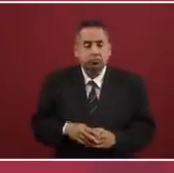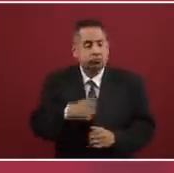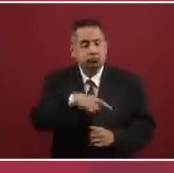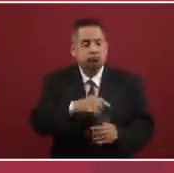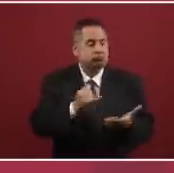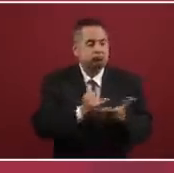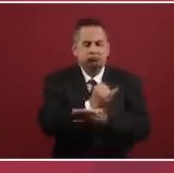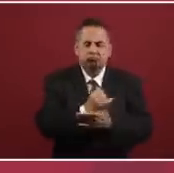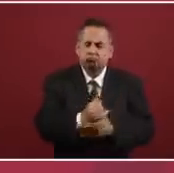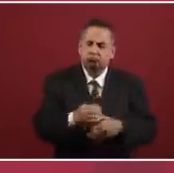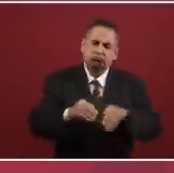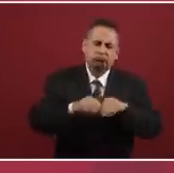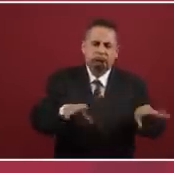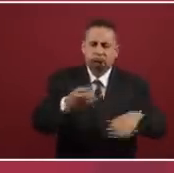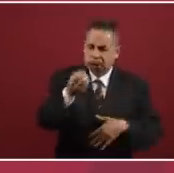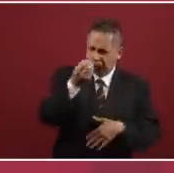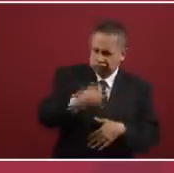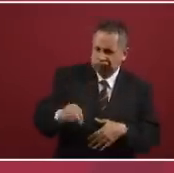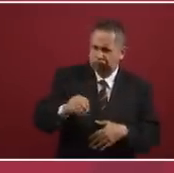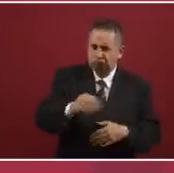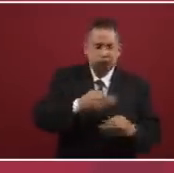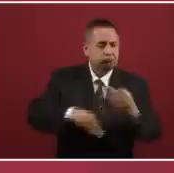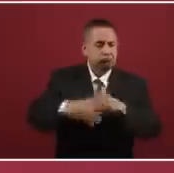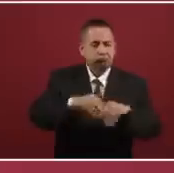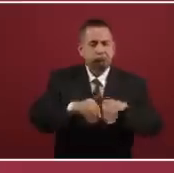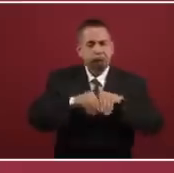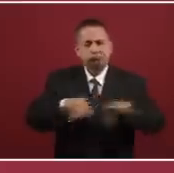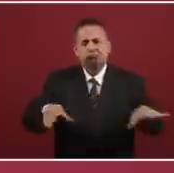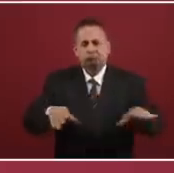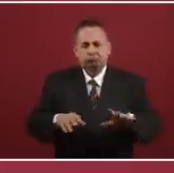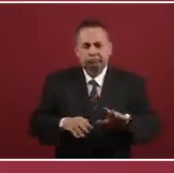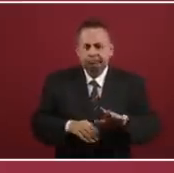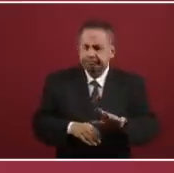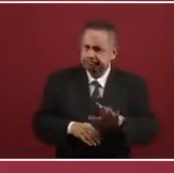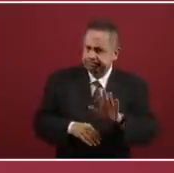decidido eso. Y entonces hablé